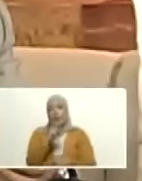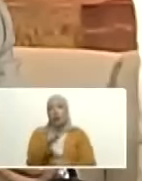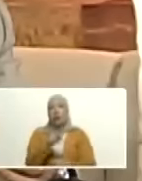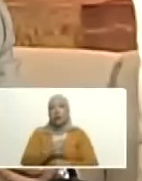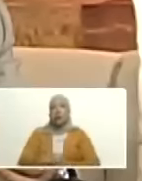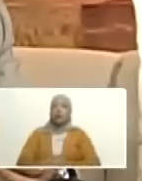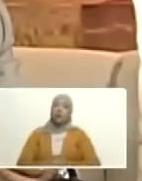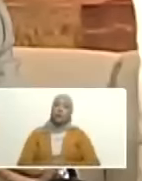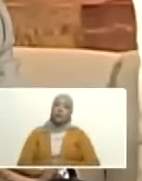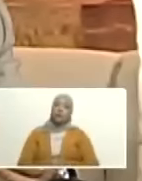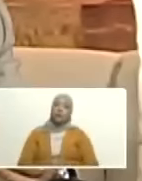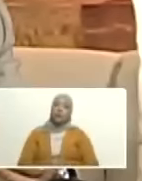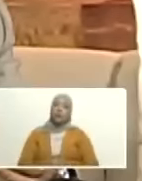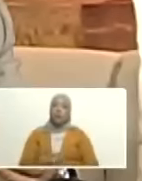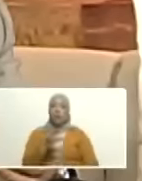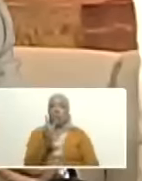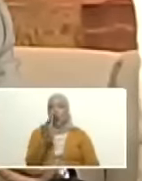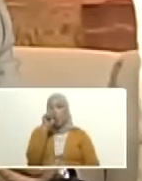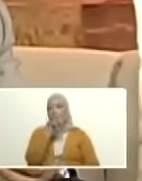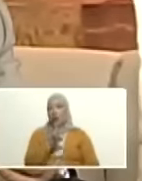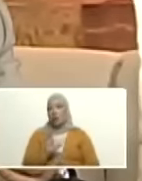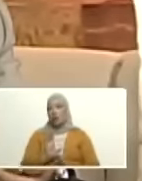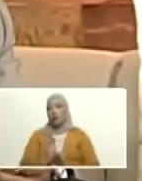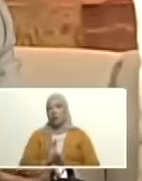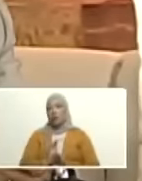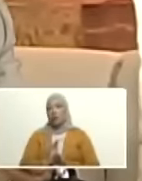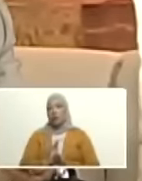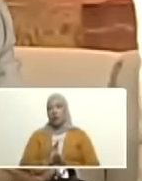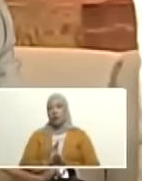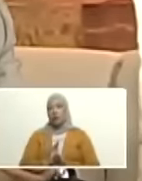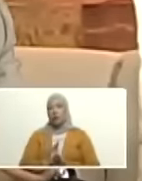Mira, 3 añitos. Génesis.